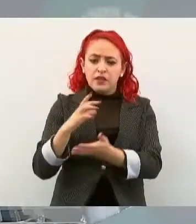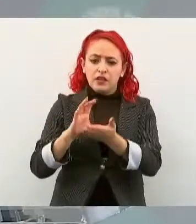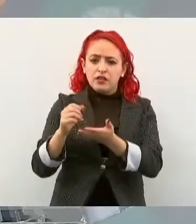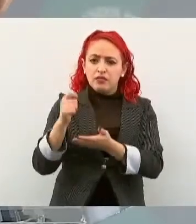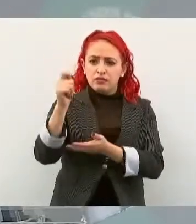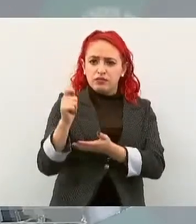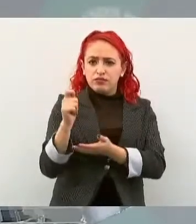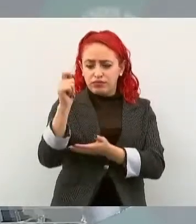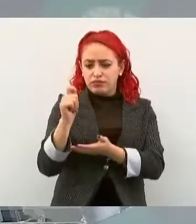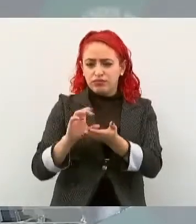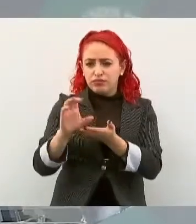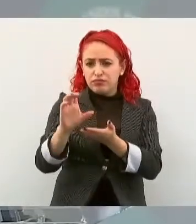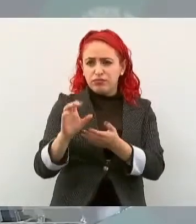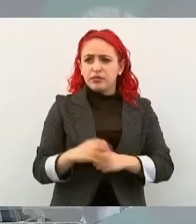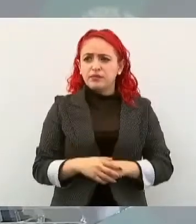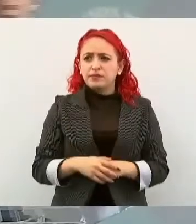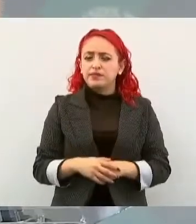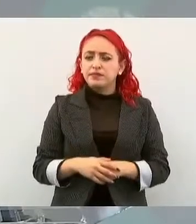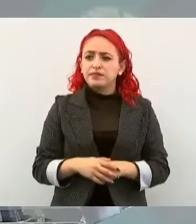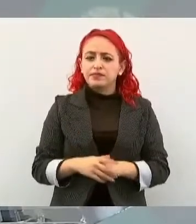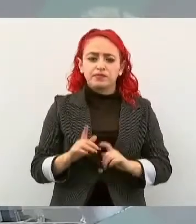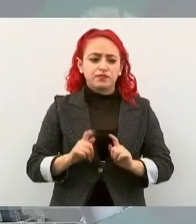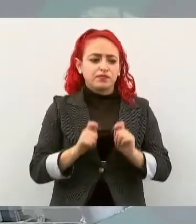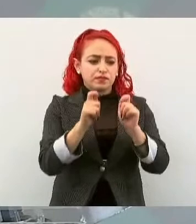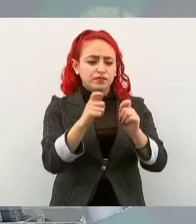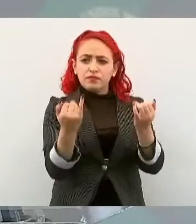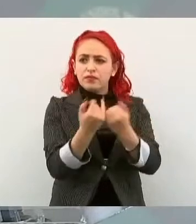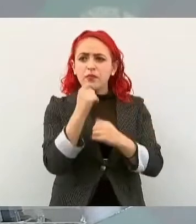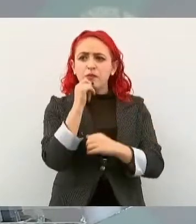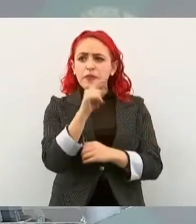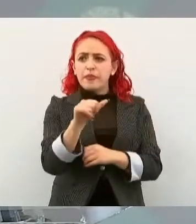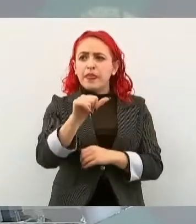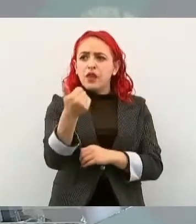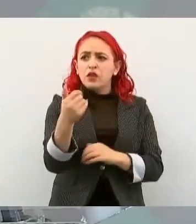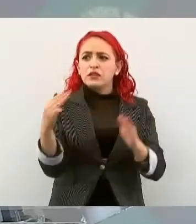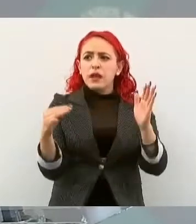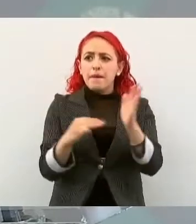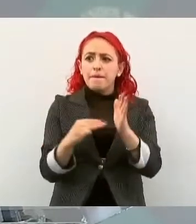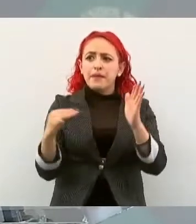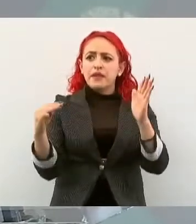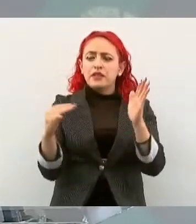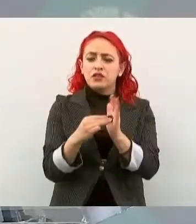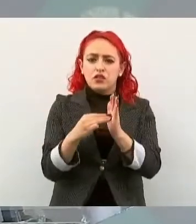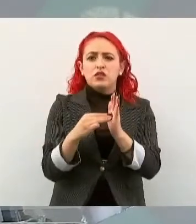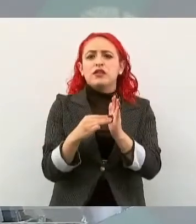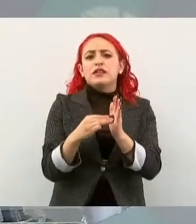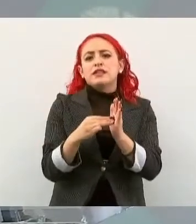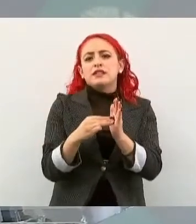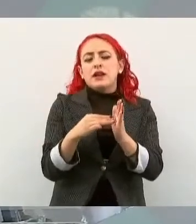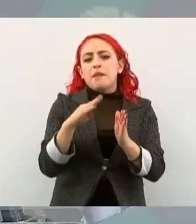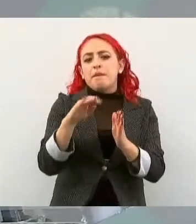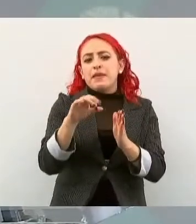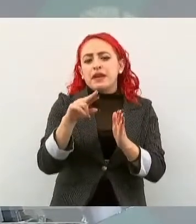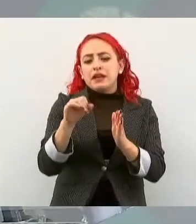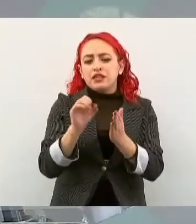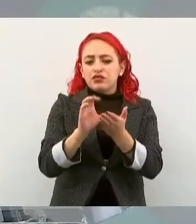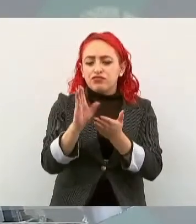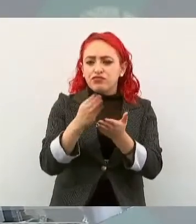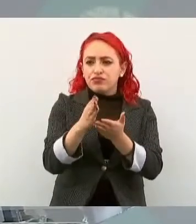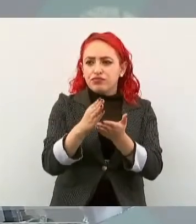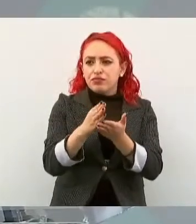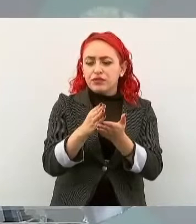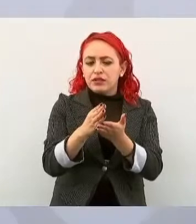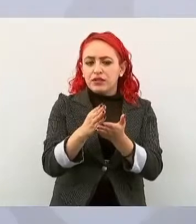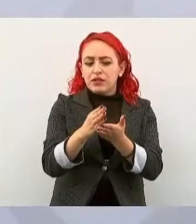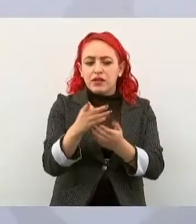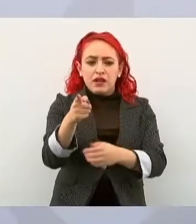pensión, estamos otorgando 11 millones de becas a estudiantes de